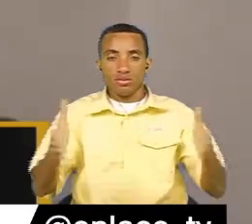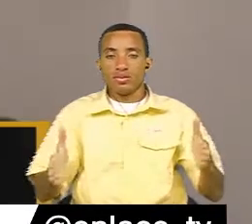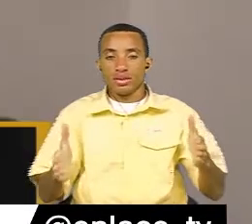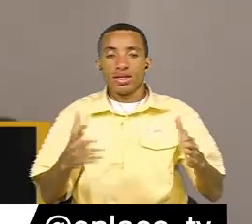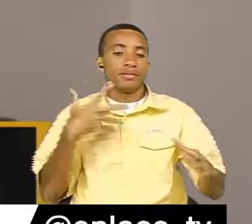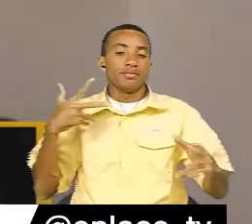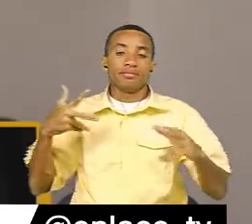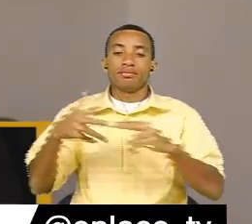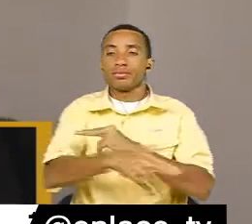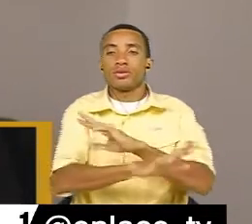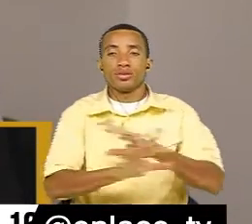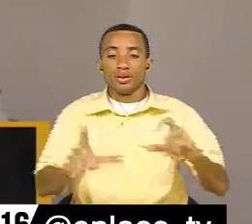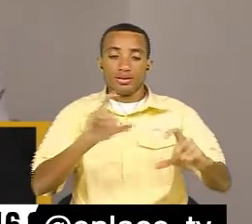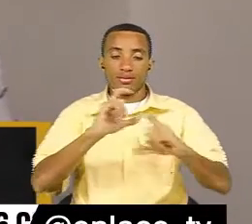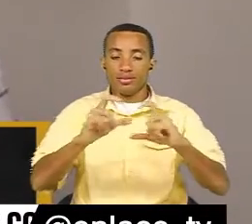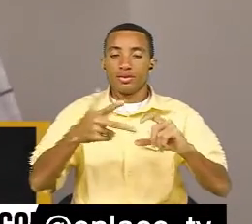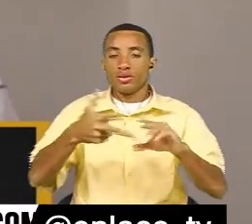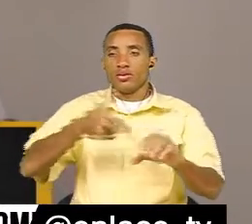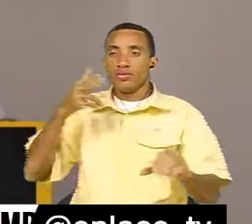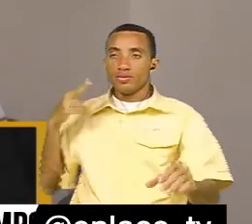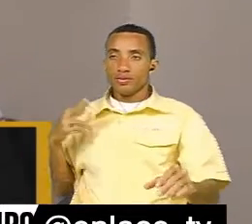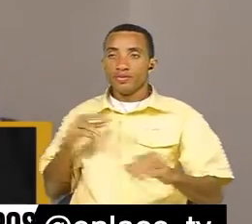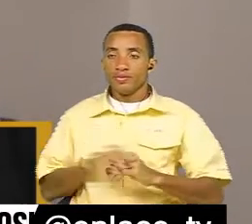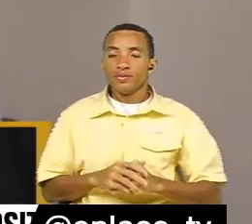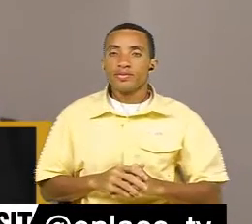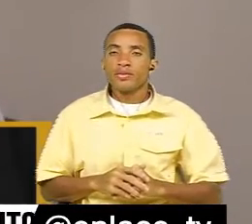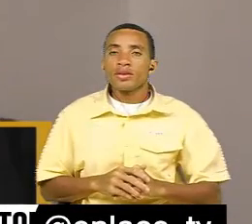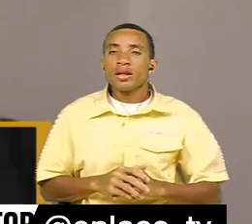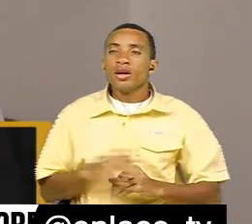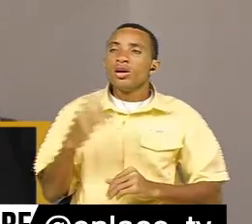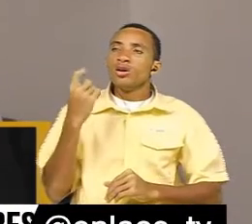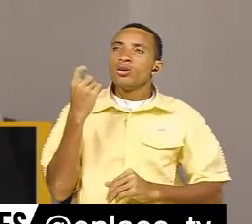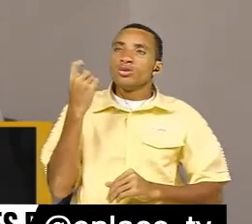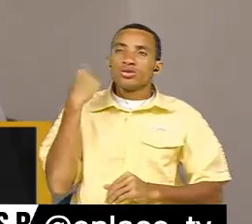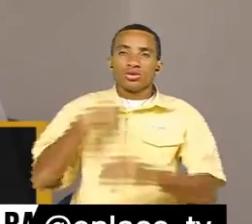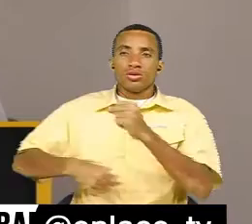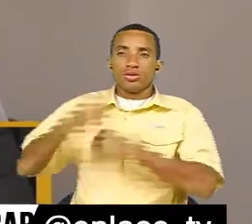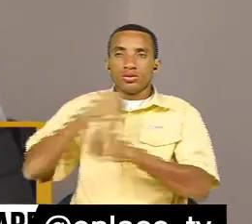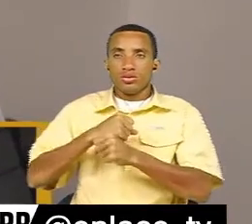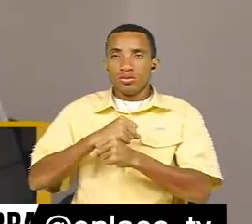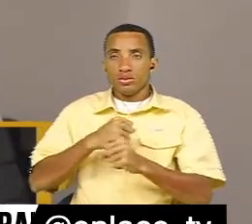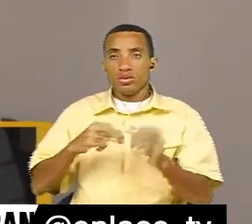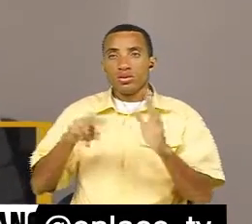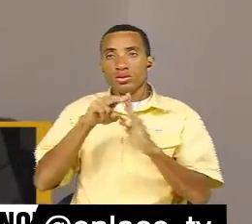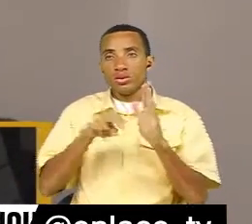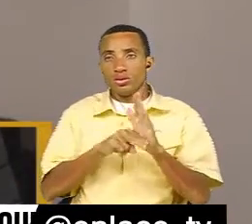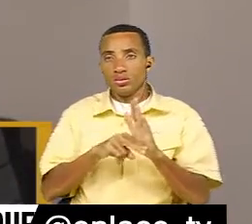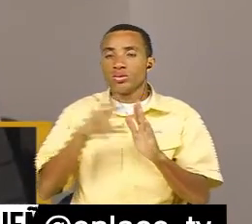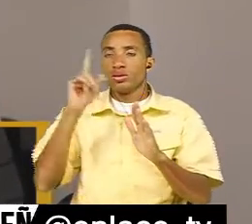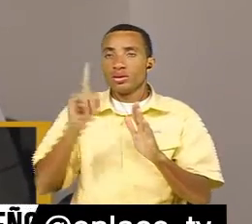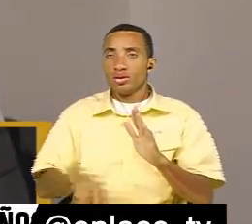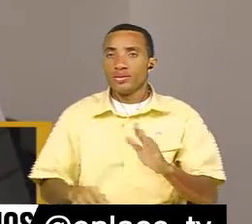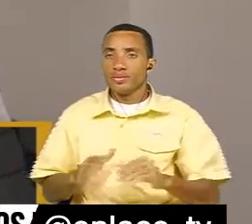cancelan totalmente. Por decir algo, el año pasado, en cumplimiento de la misma norma, se